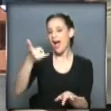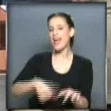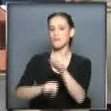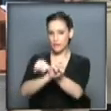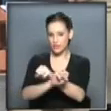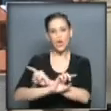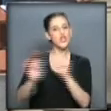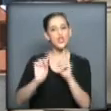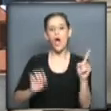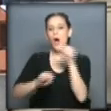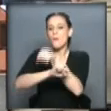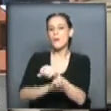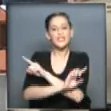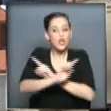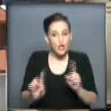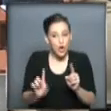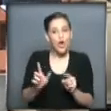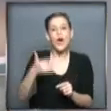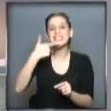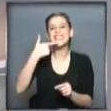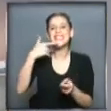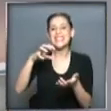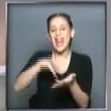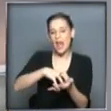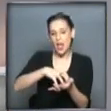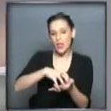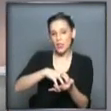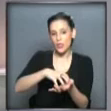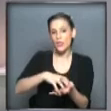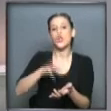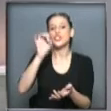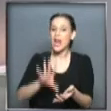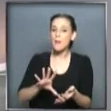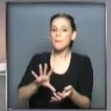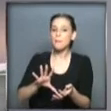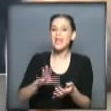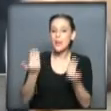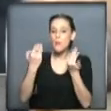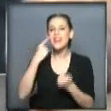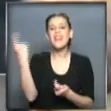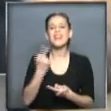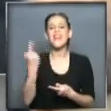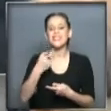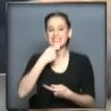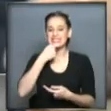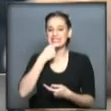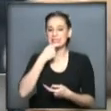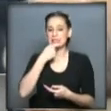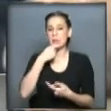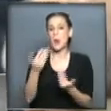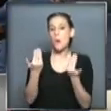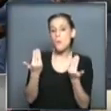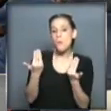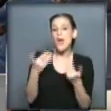irá a prisión, ya que como senador tiene fueros y solo la Cámara Alta está en condiciones de decidir si se los retira para